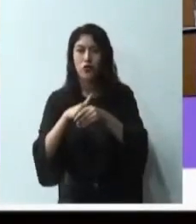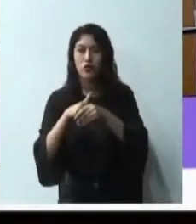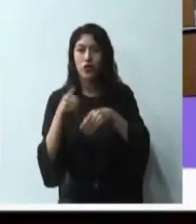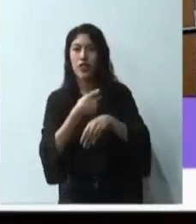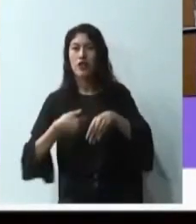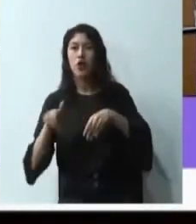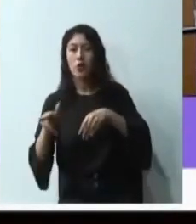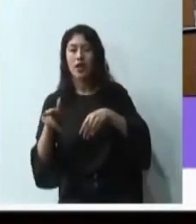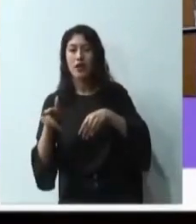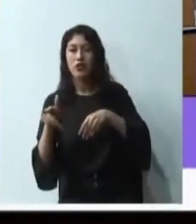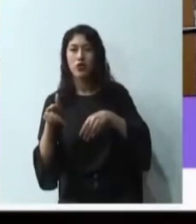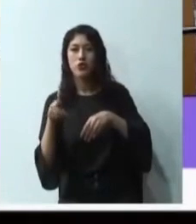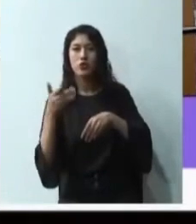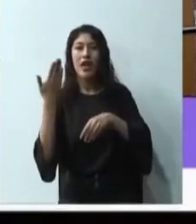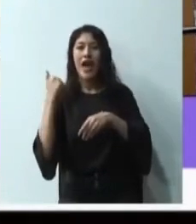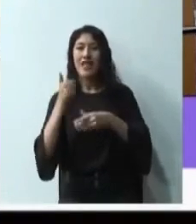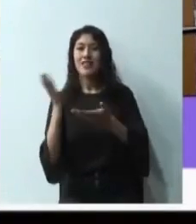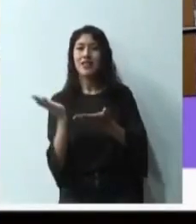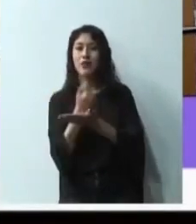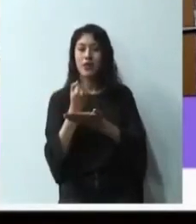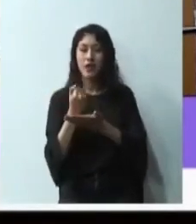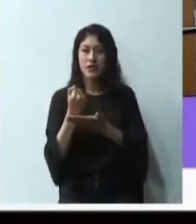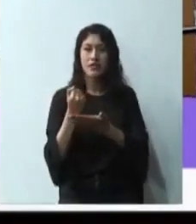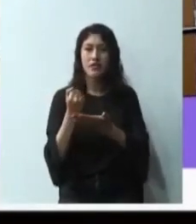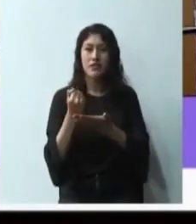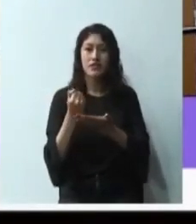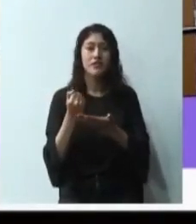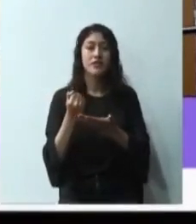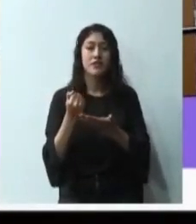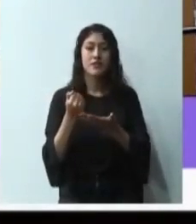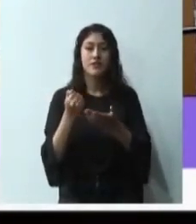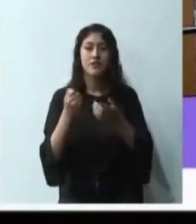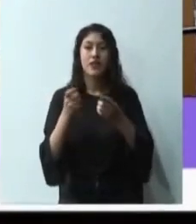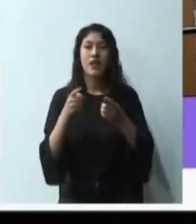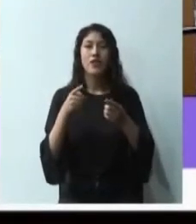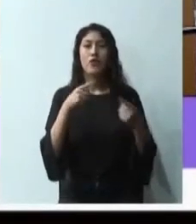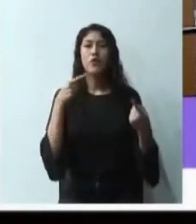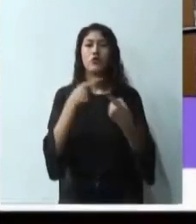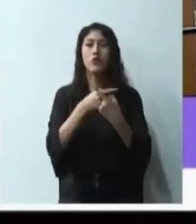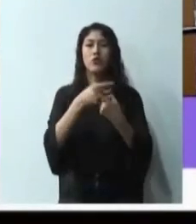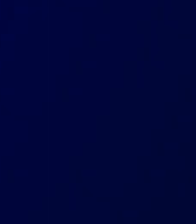saliente nacional nos quitó en forma unilateral y contraria a la Constitución.